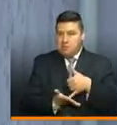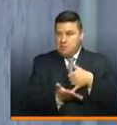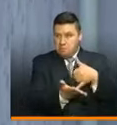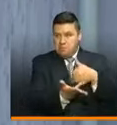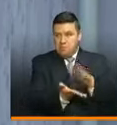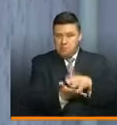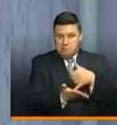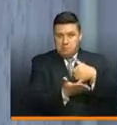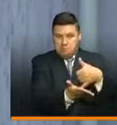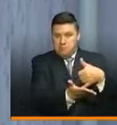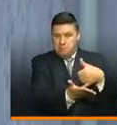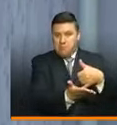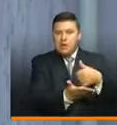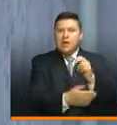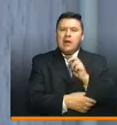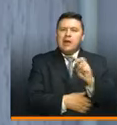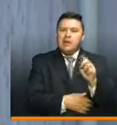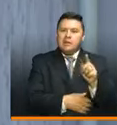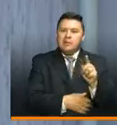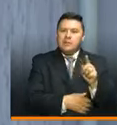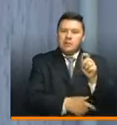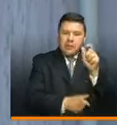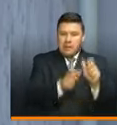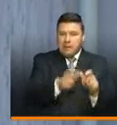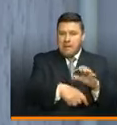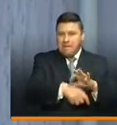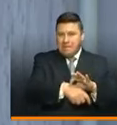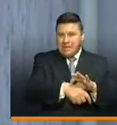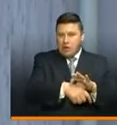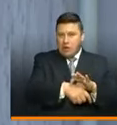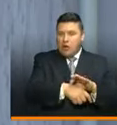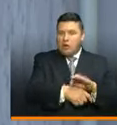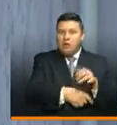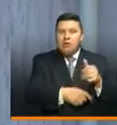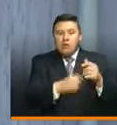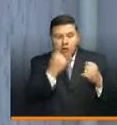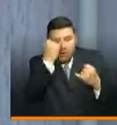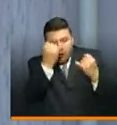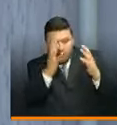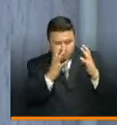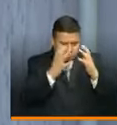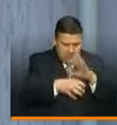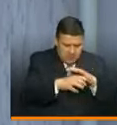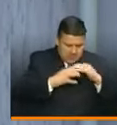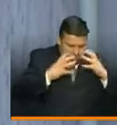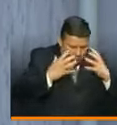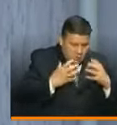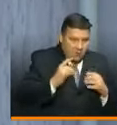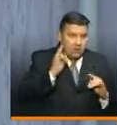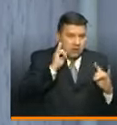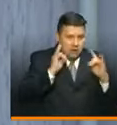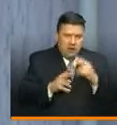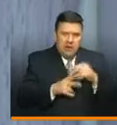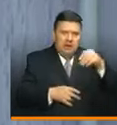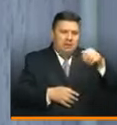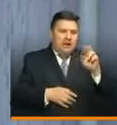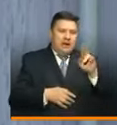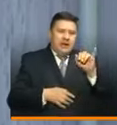dando, que es en la categoría de personal médico, y estábamos justamente escuchando de Marina,